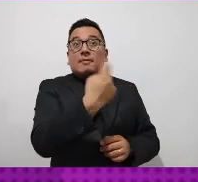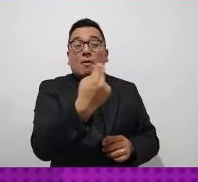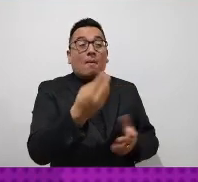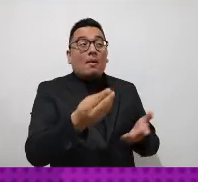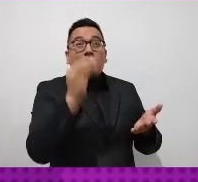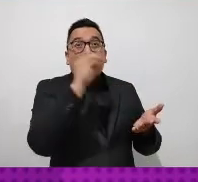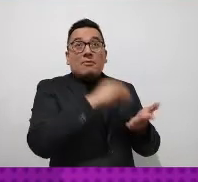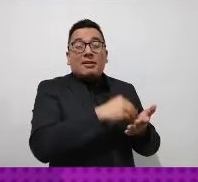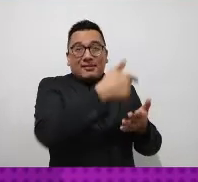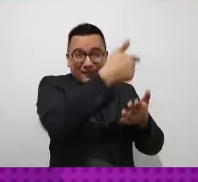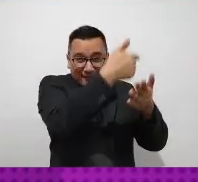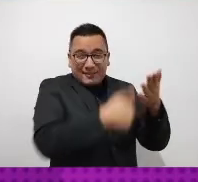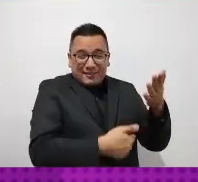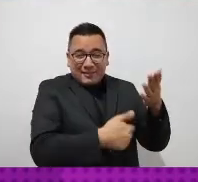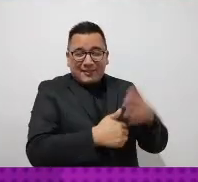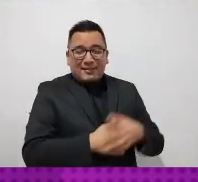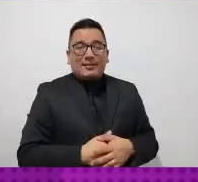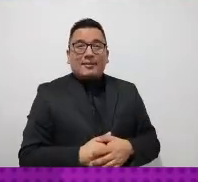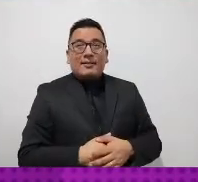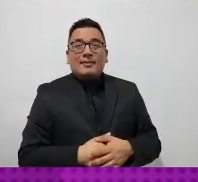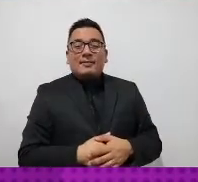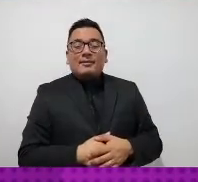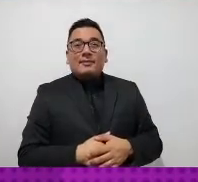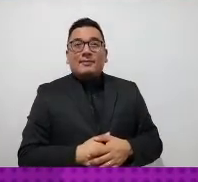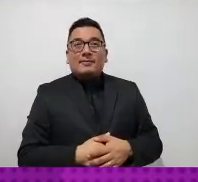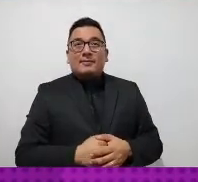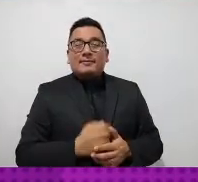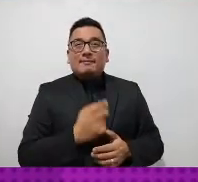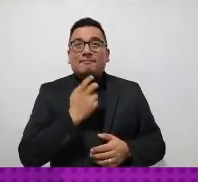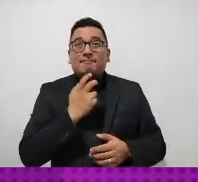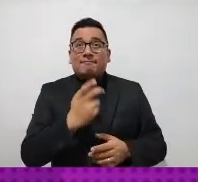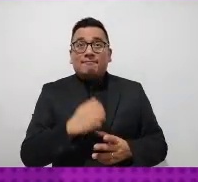esas personas que están siendo